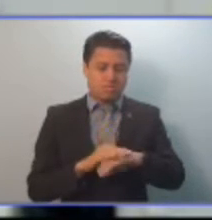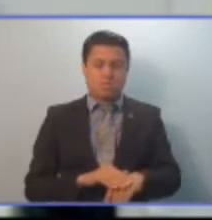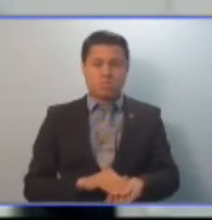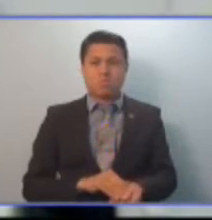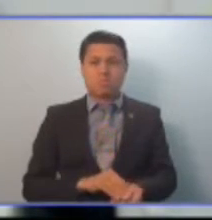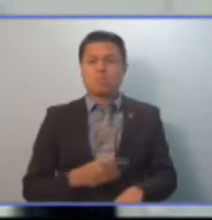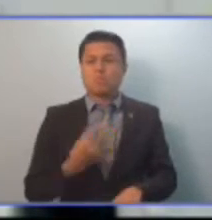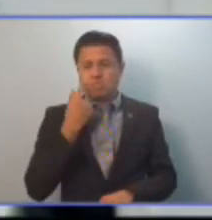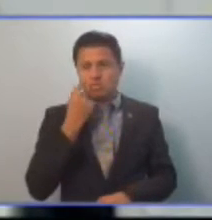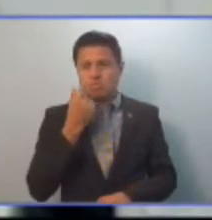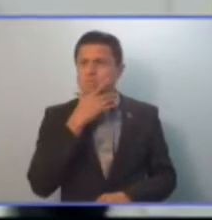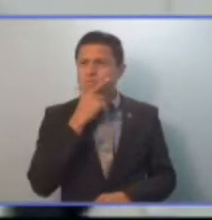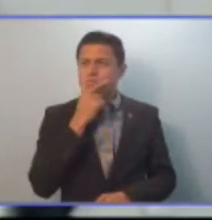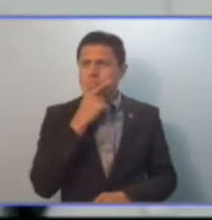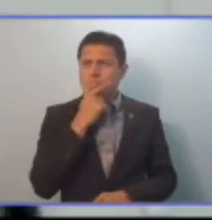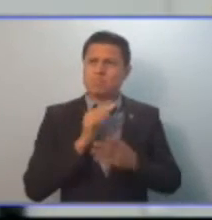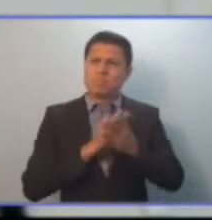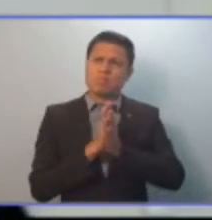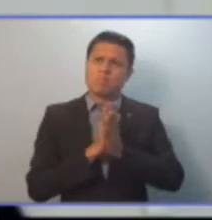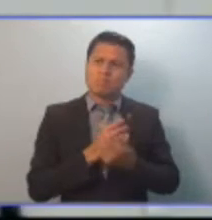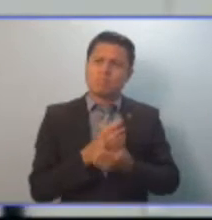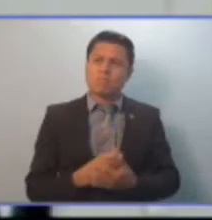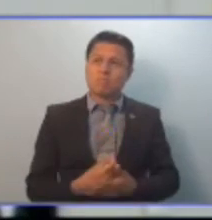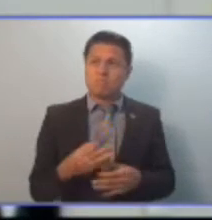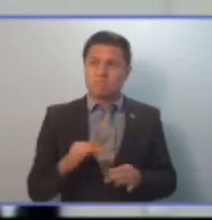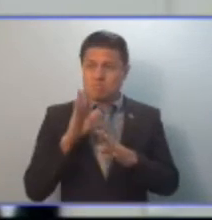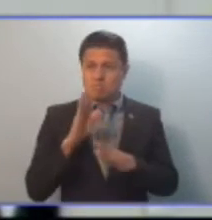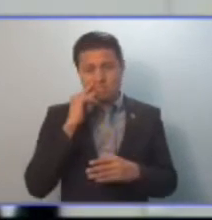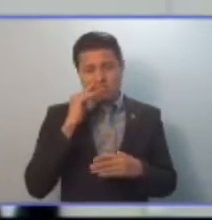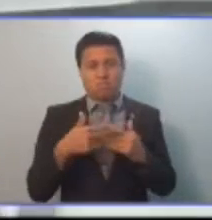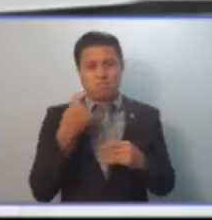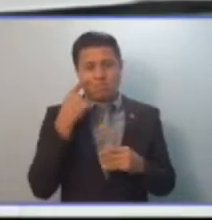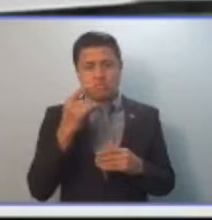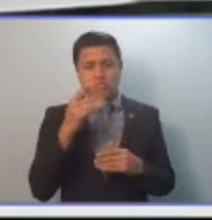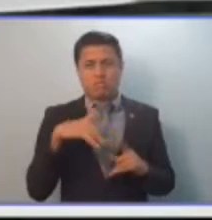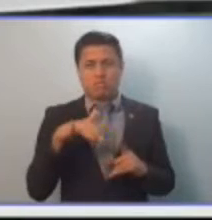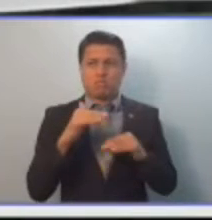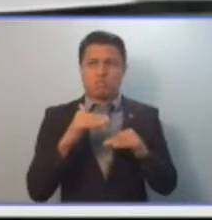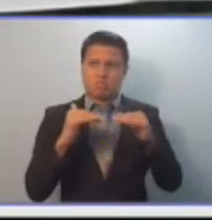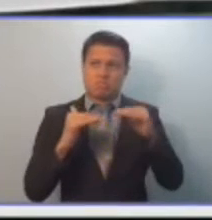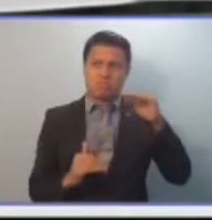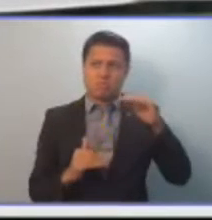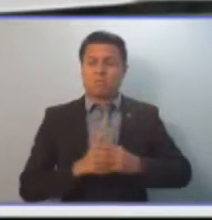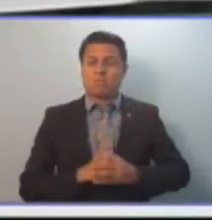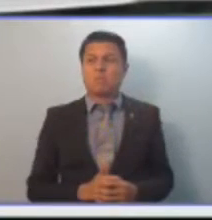miraba totalmente en total desventaja.